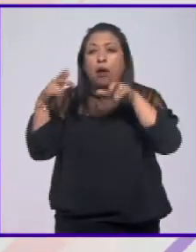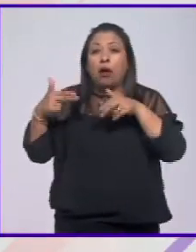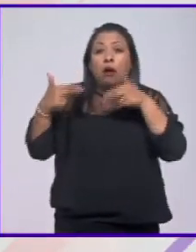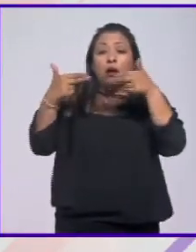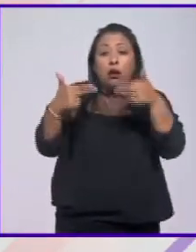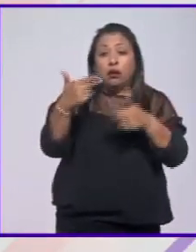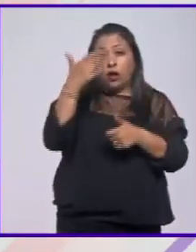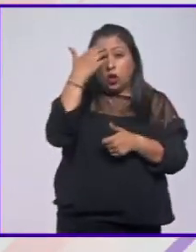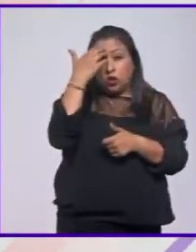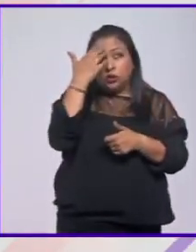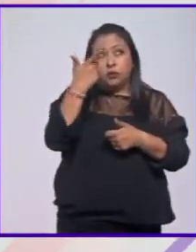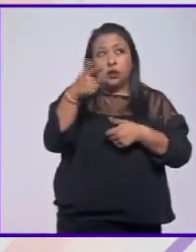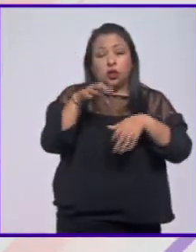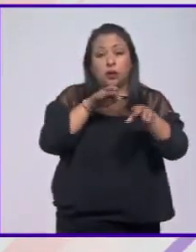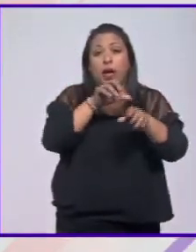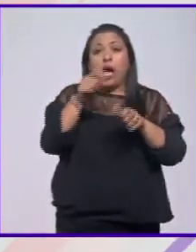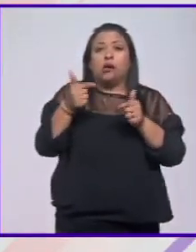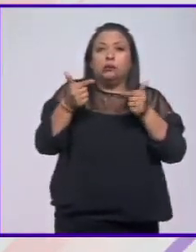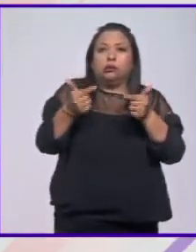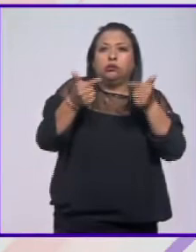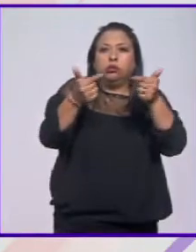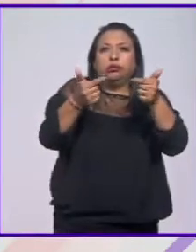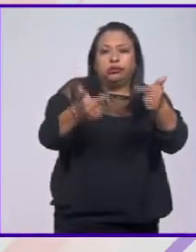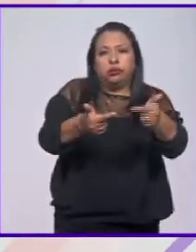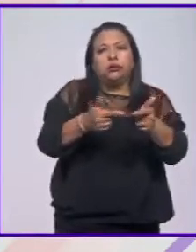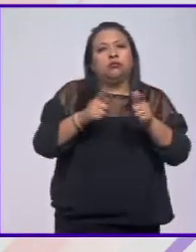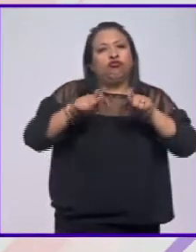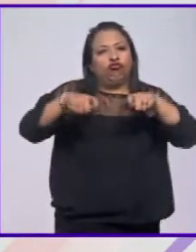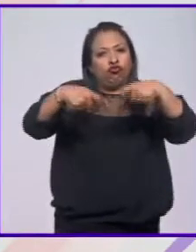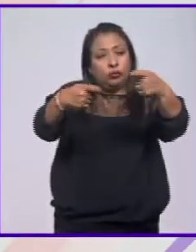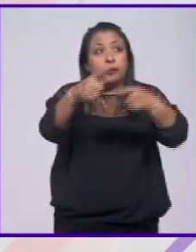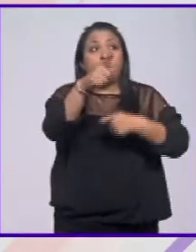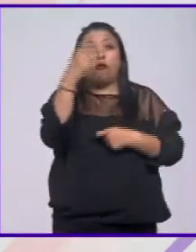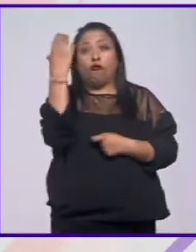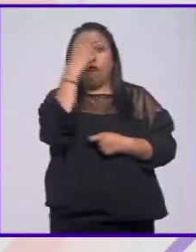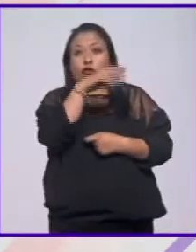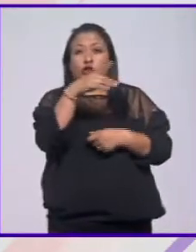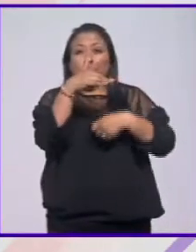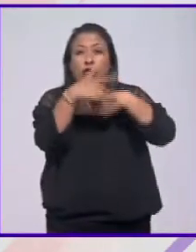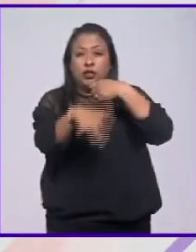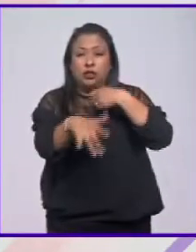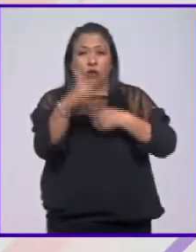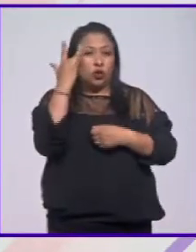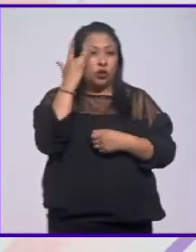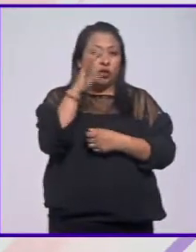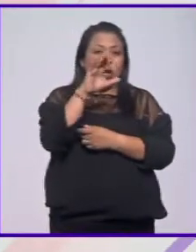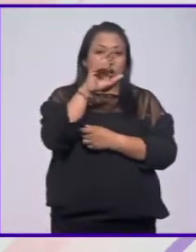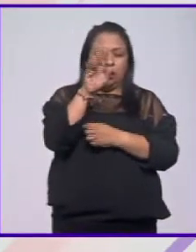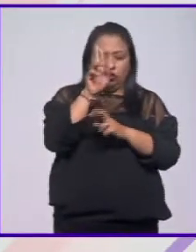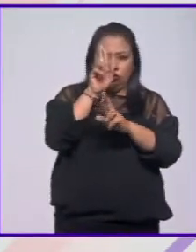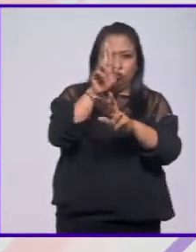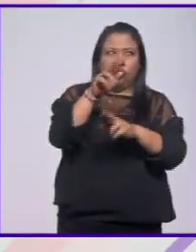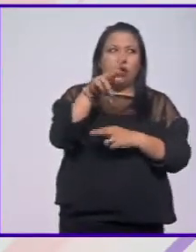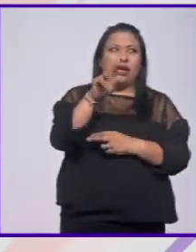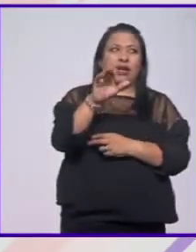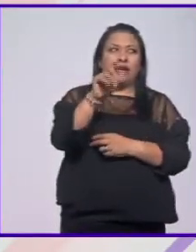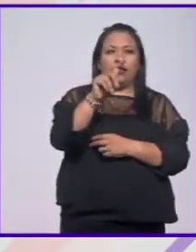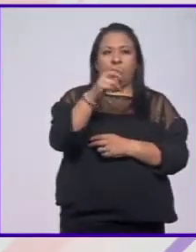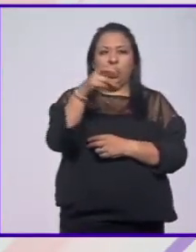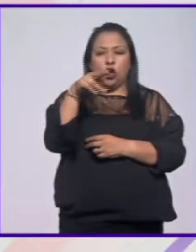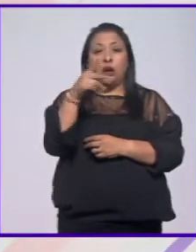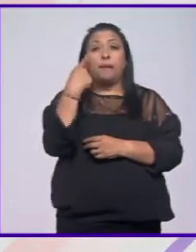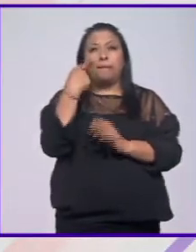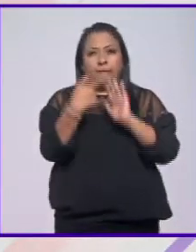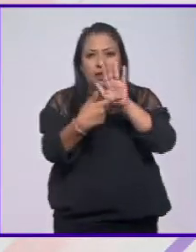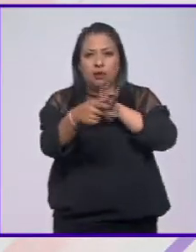su conocimiento y oficio a generaciones posteriores. La fotografía de desnudo en San Carlos, homenaje a Kati Horna, es una